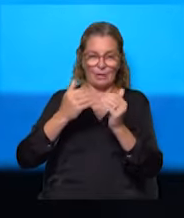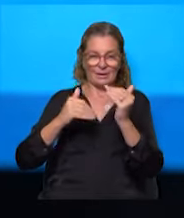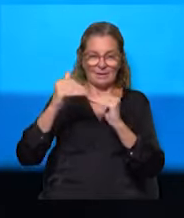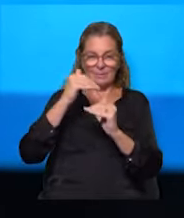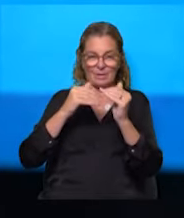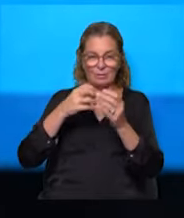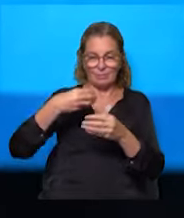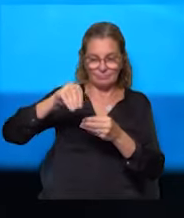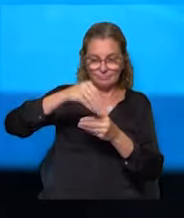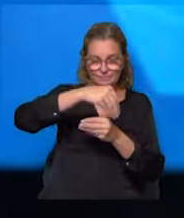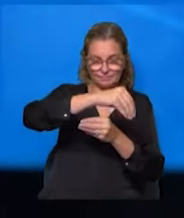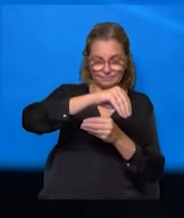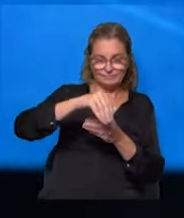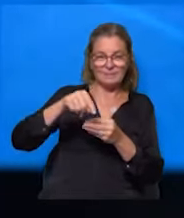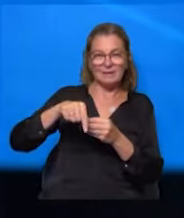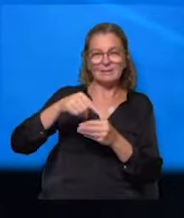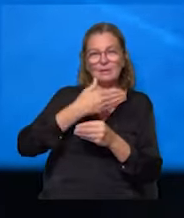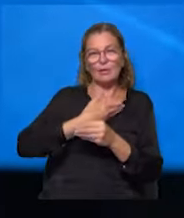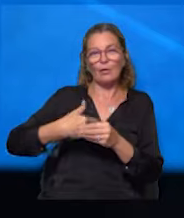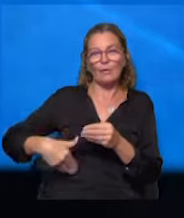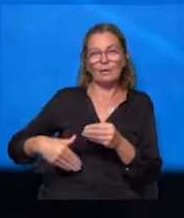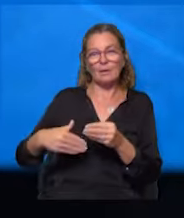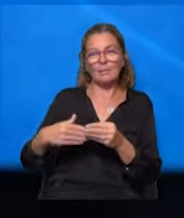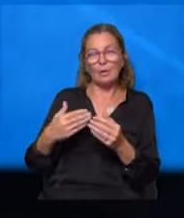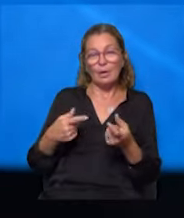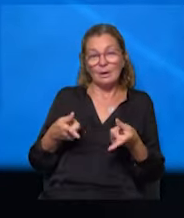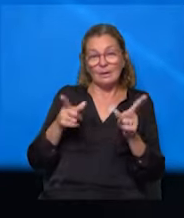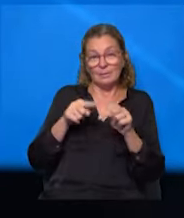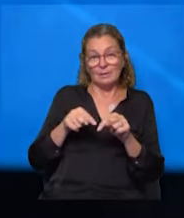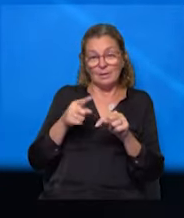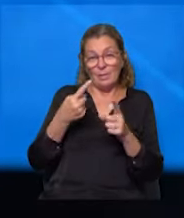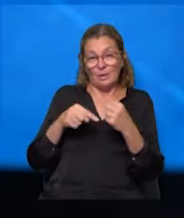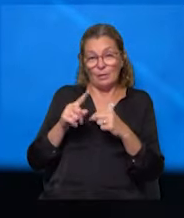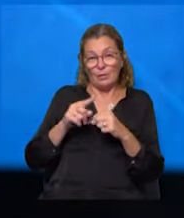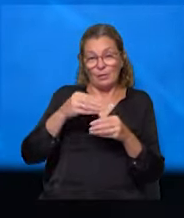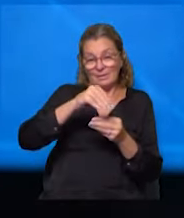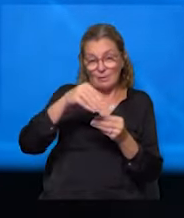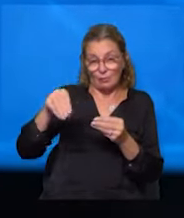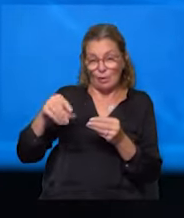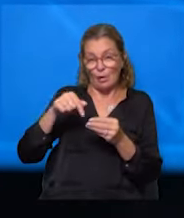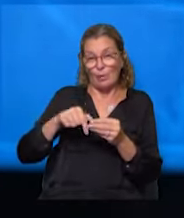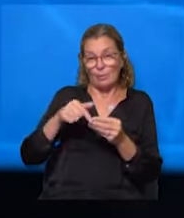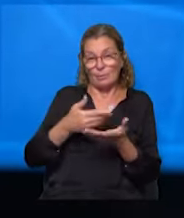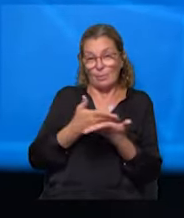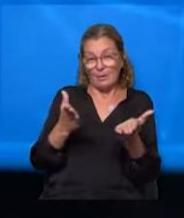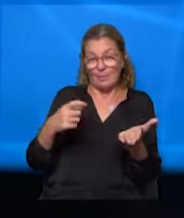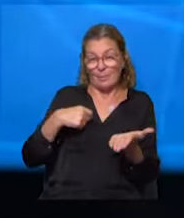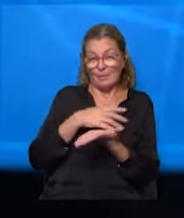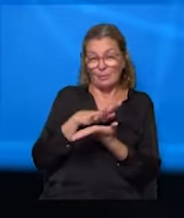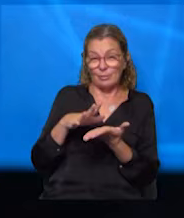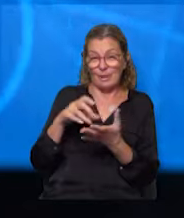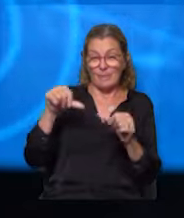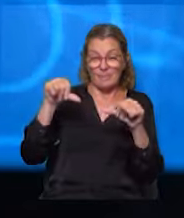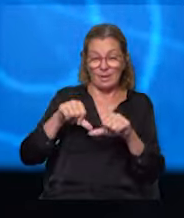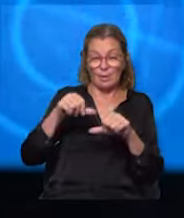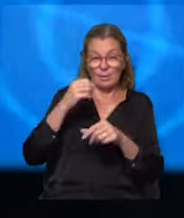En distribución En este gobierno hubo periodos de crecimiento no de distribución hoy tenemos un panorama social que es peor